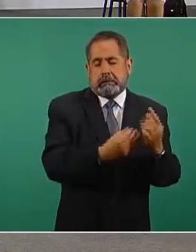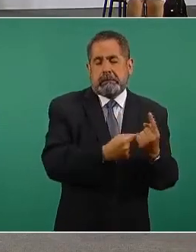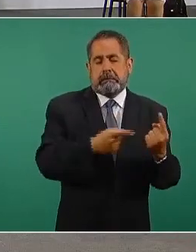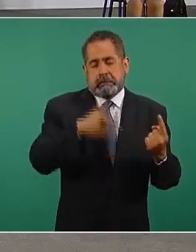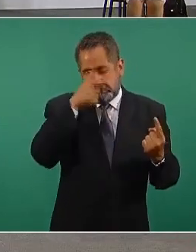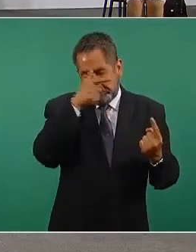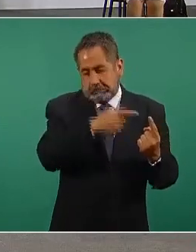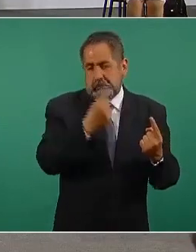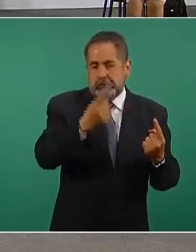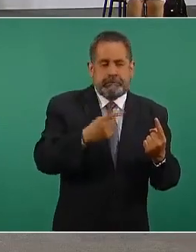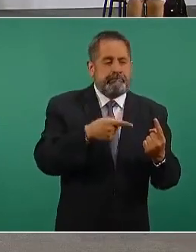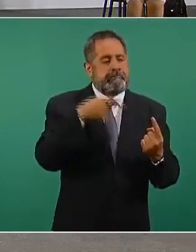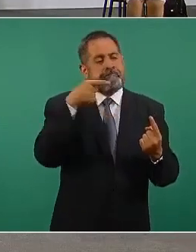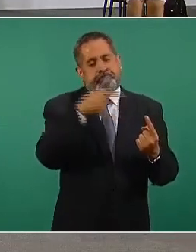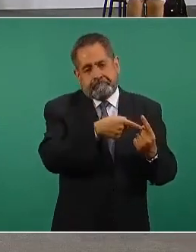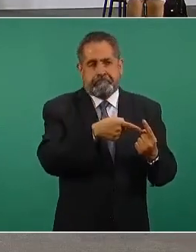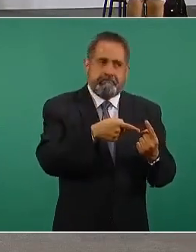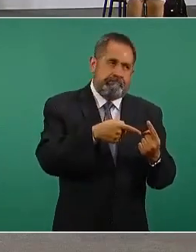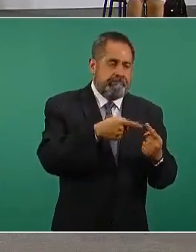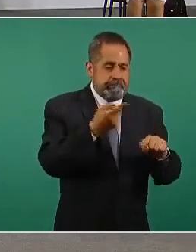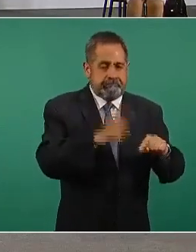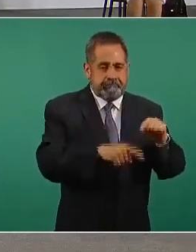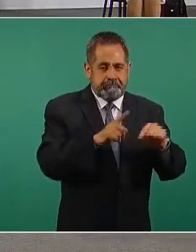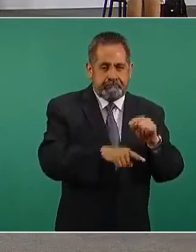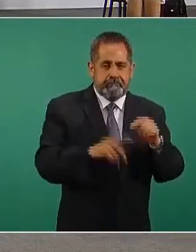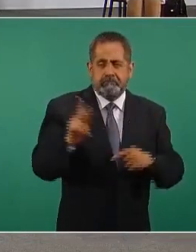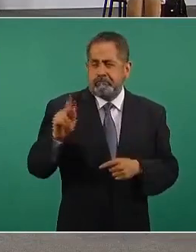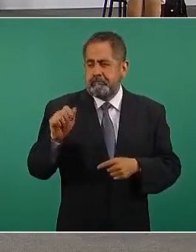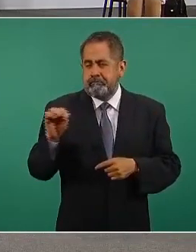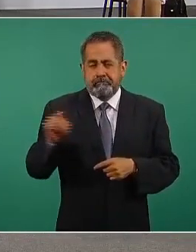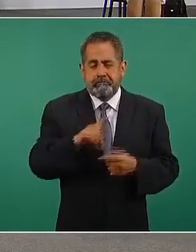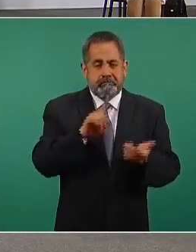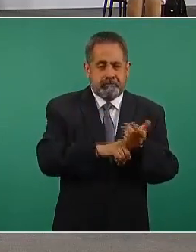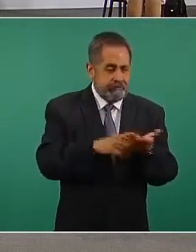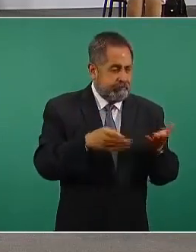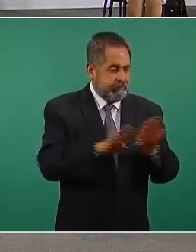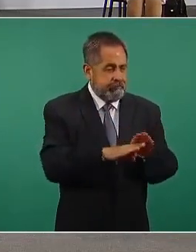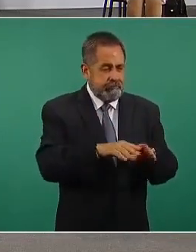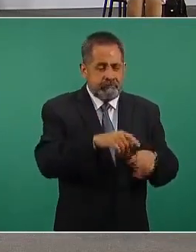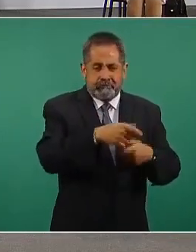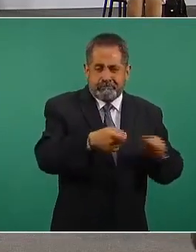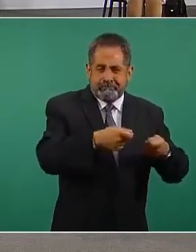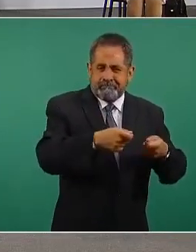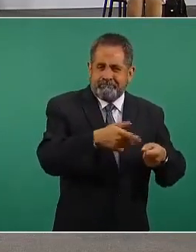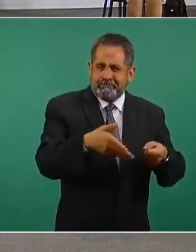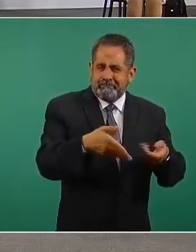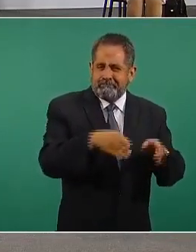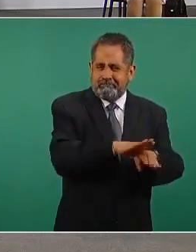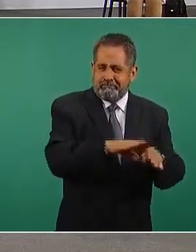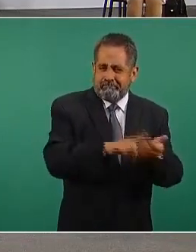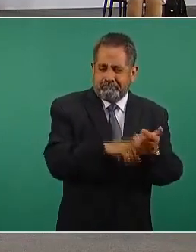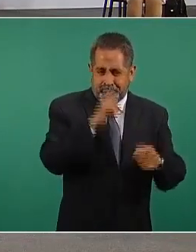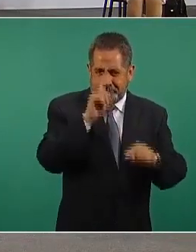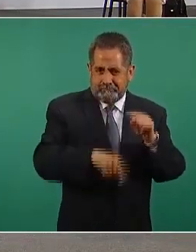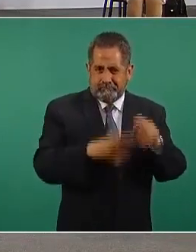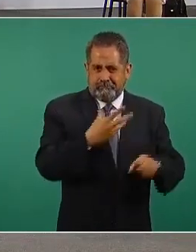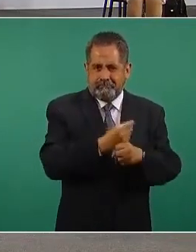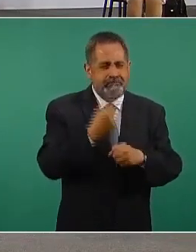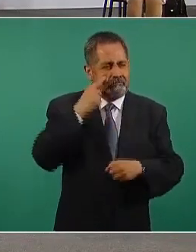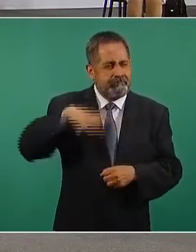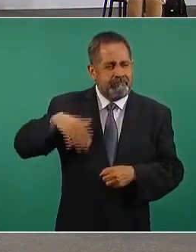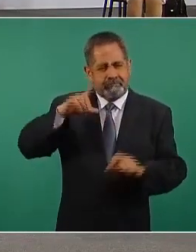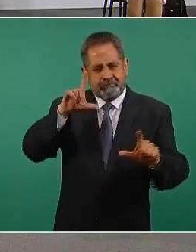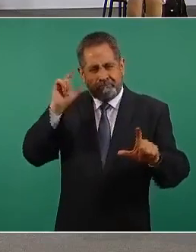en la ubicación de la toma clandestina, Pemex utiliza lo que se conoce como corrida de diablo instrumentado, el aparato que vimos hace un